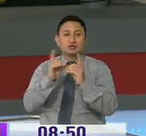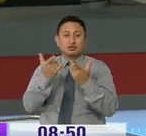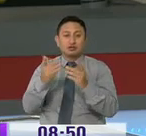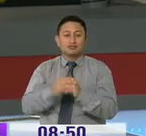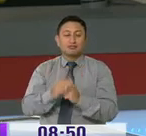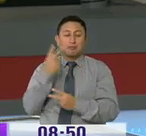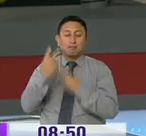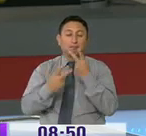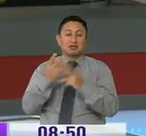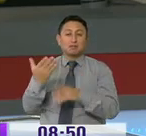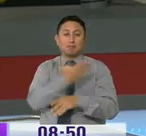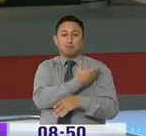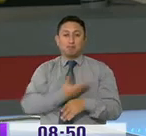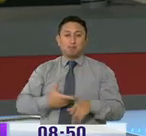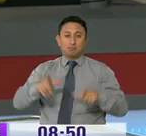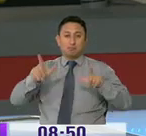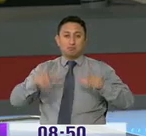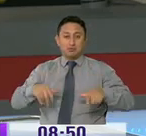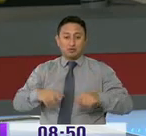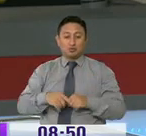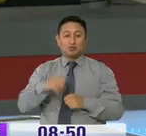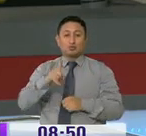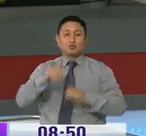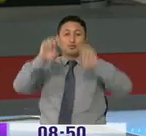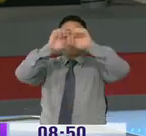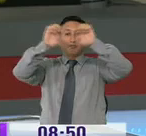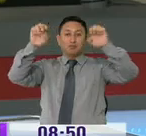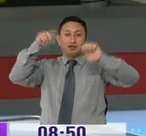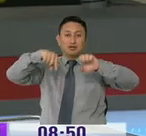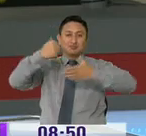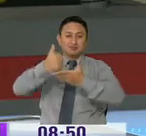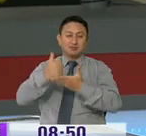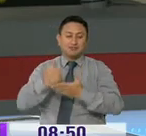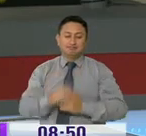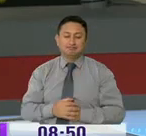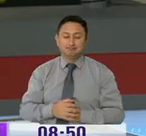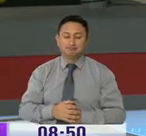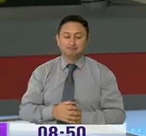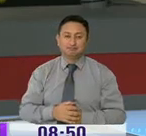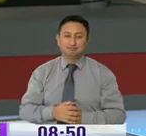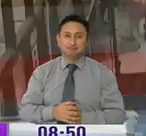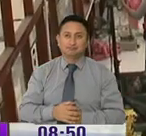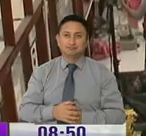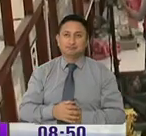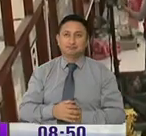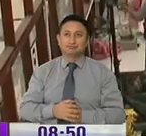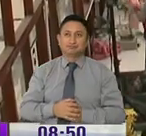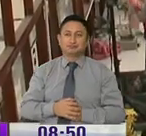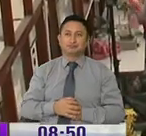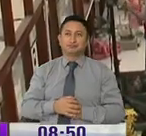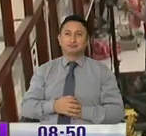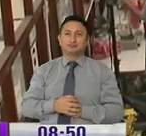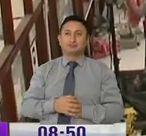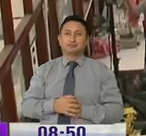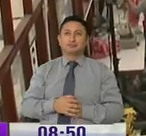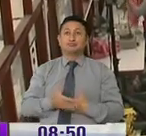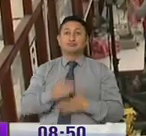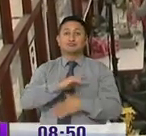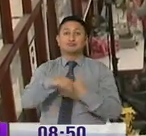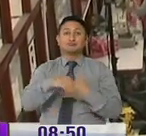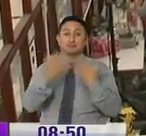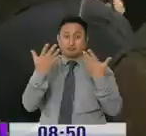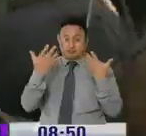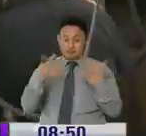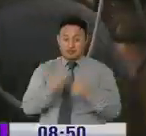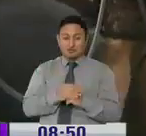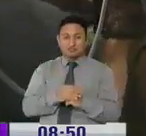en una visita que realizó el presidente Lenín Moreno a una de las empresas beneficiarias. Veamos. Todo estaba preparado para su